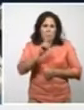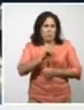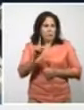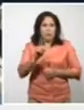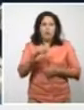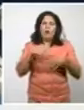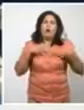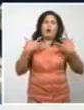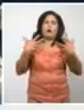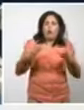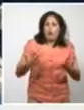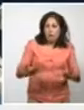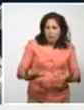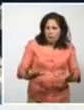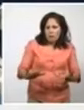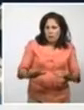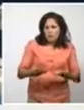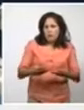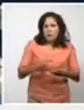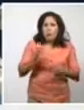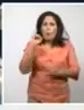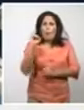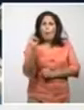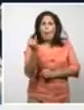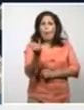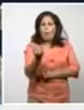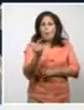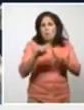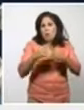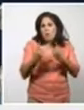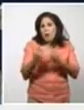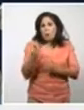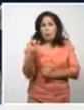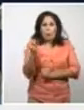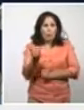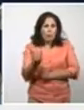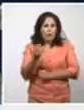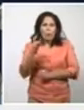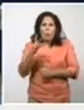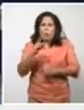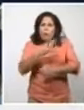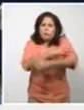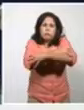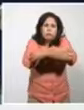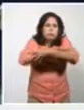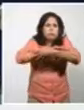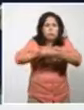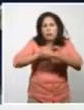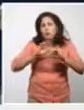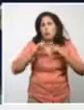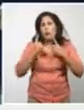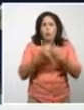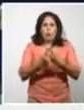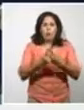cansancio, pérdida de peso sin razón aparente y dolores en los músculos y en las